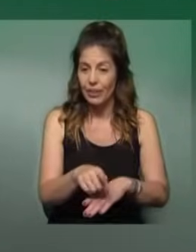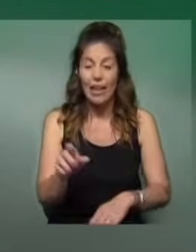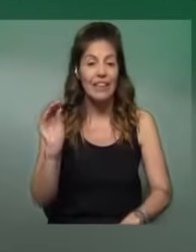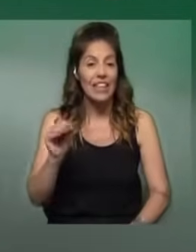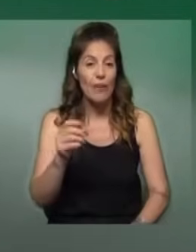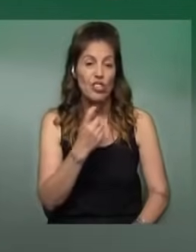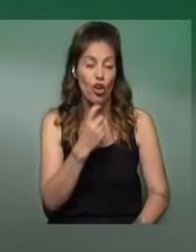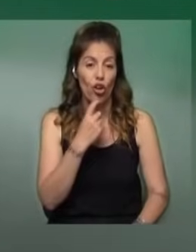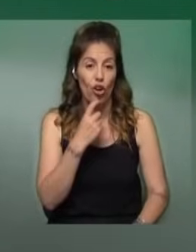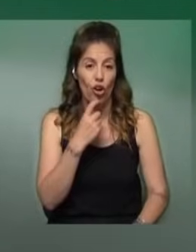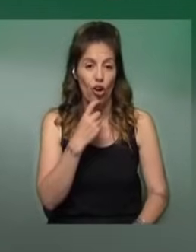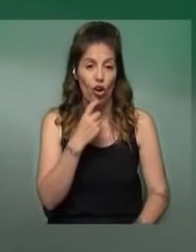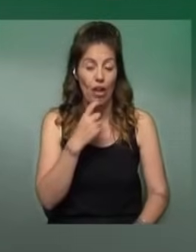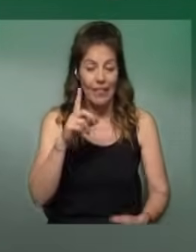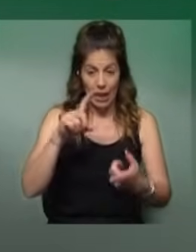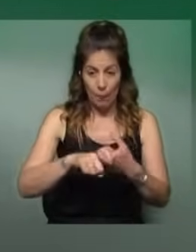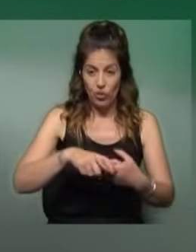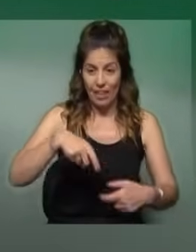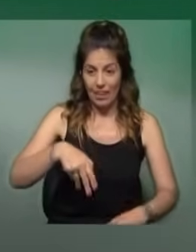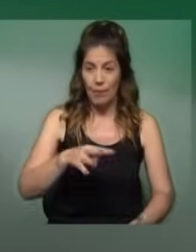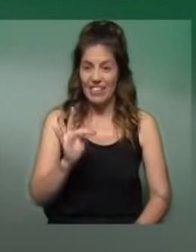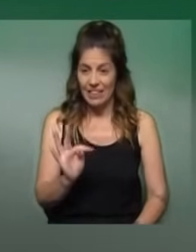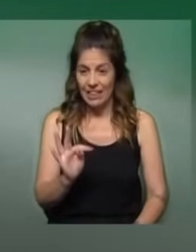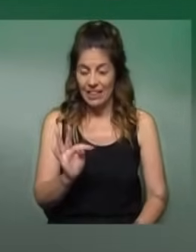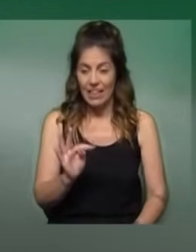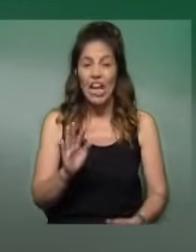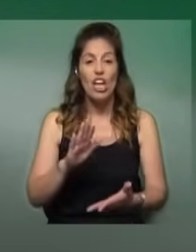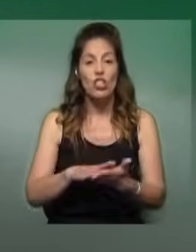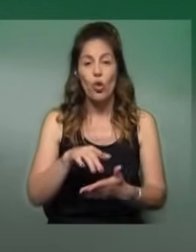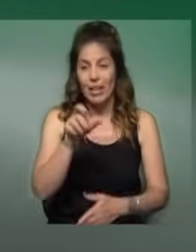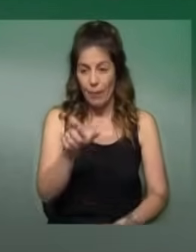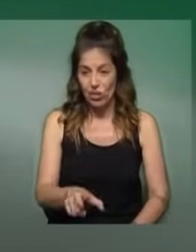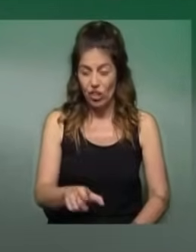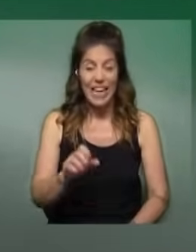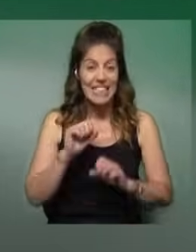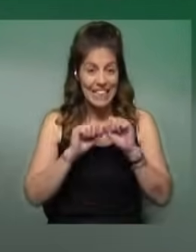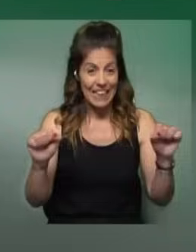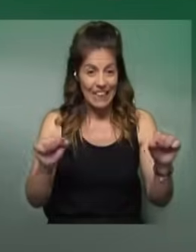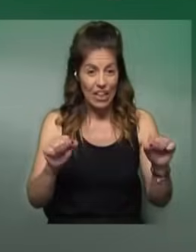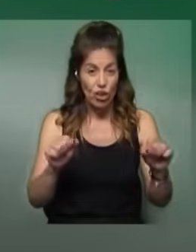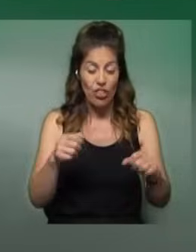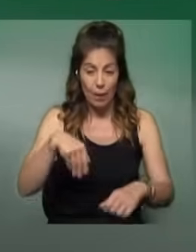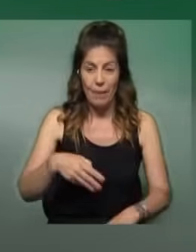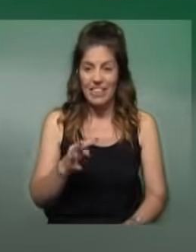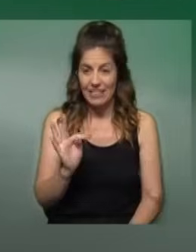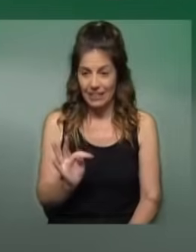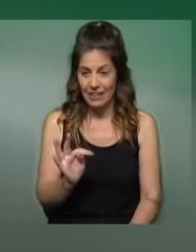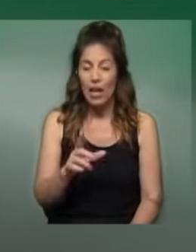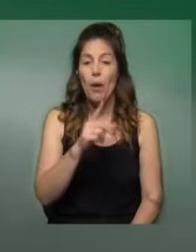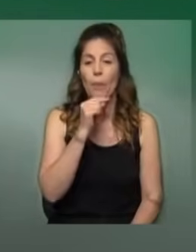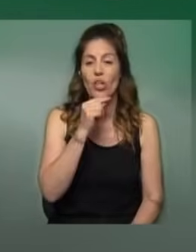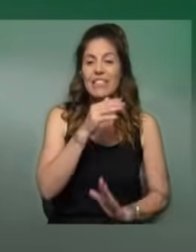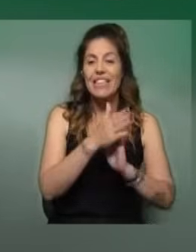shanina García troche esposa de marset y sobre José estigarribia Secretario del narcotraficante la Policía